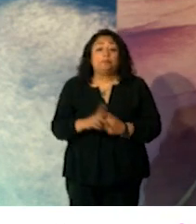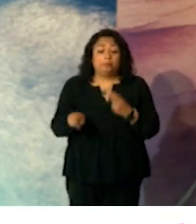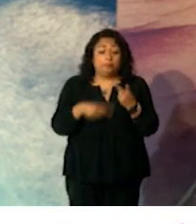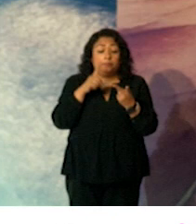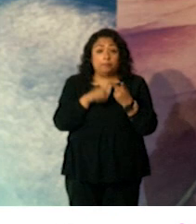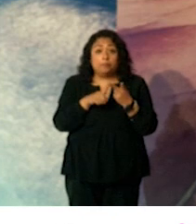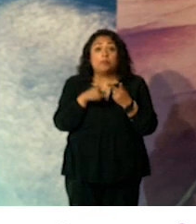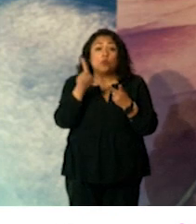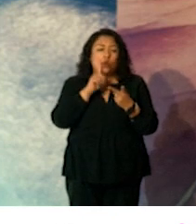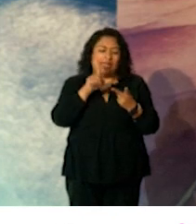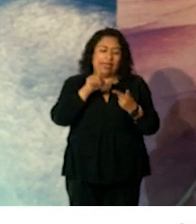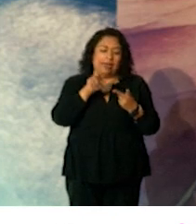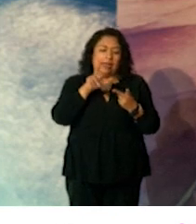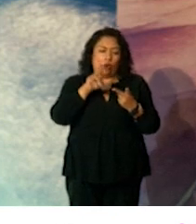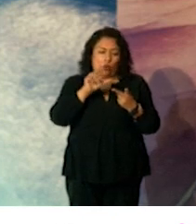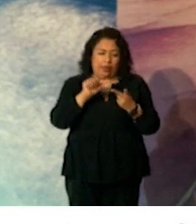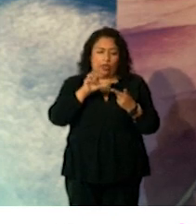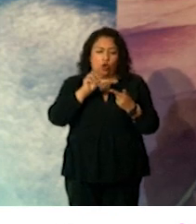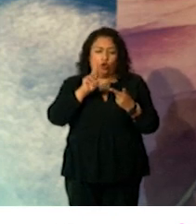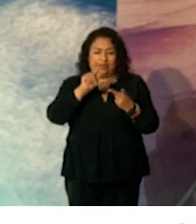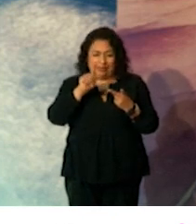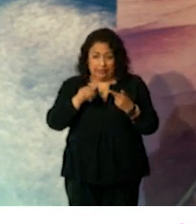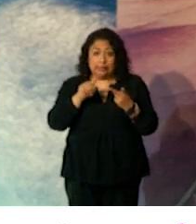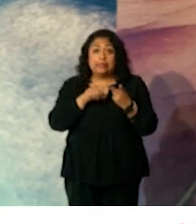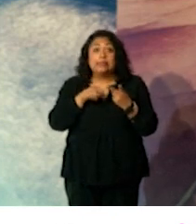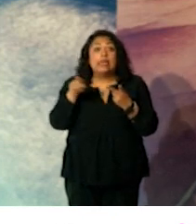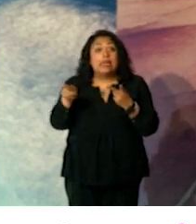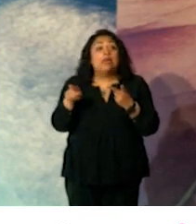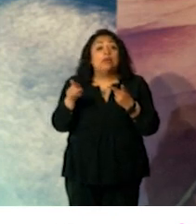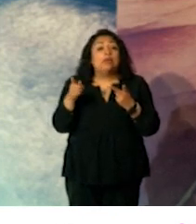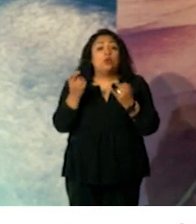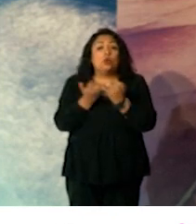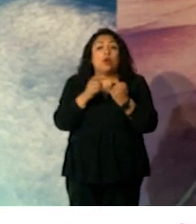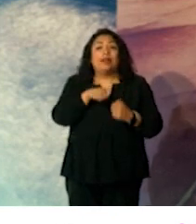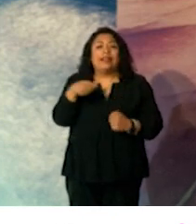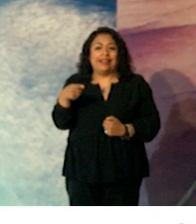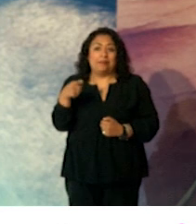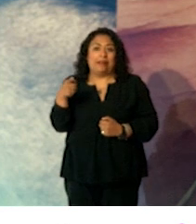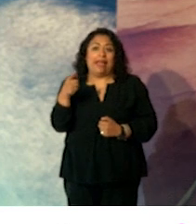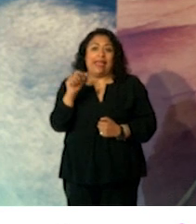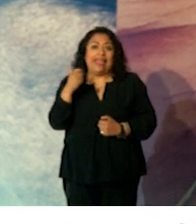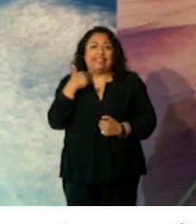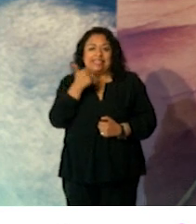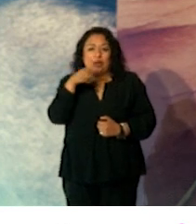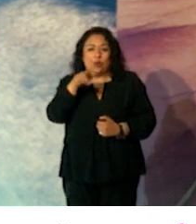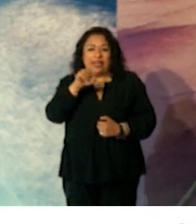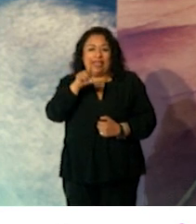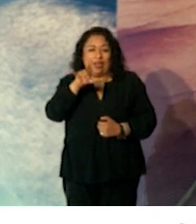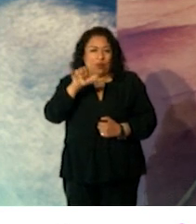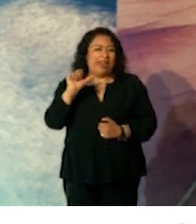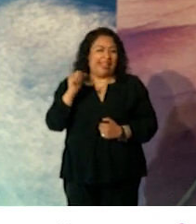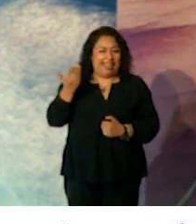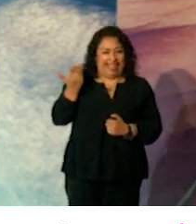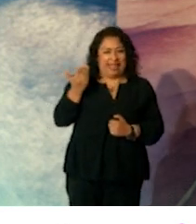Seguimos con Laura Ortiz, que es también discípula de Edward, ¿no?, de nuestro anterior